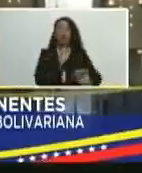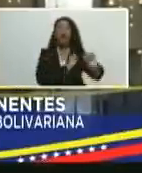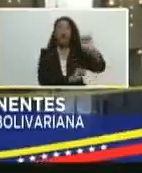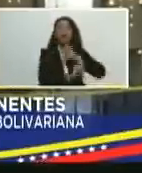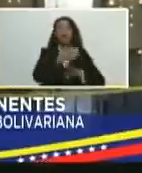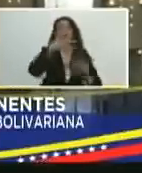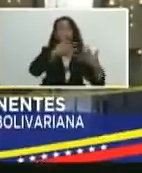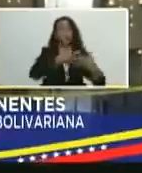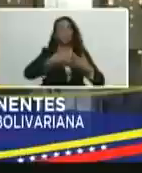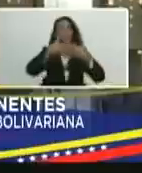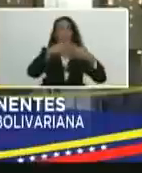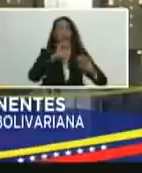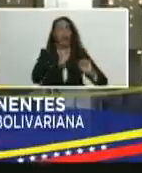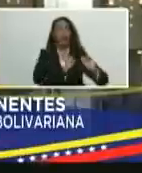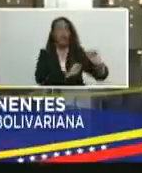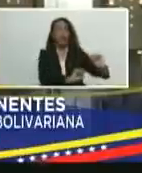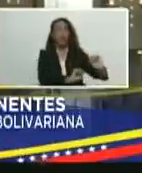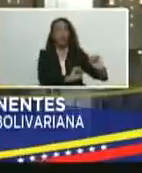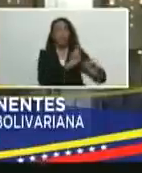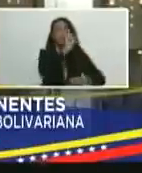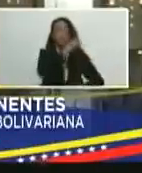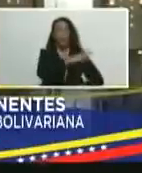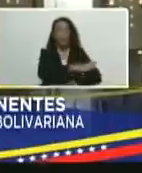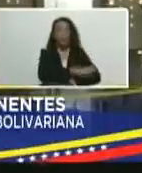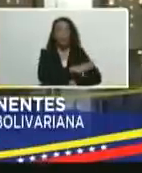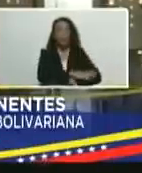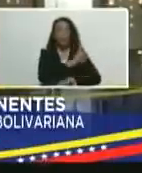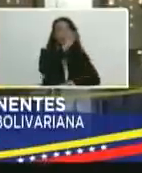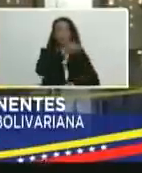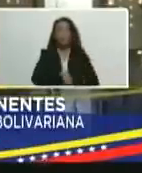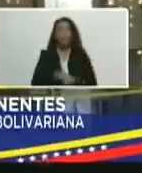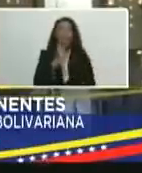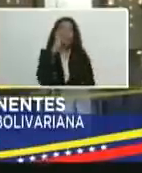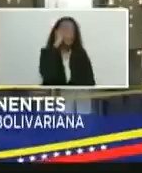antiimperialista, anticolonialista y bolivariana.